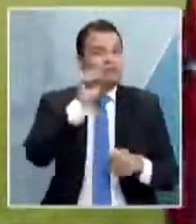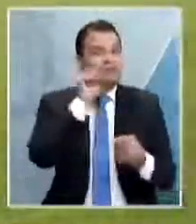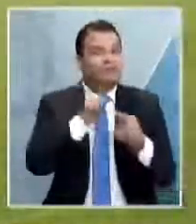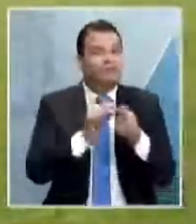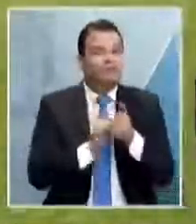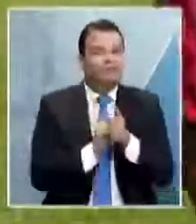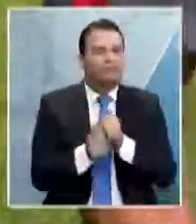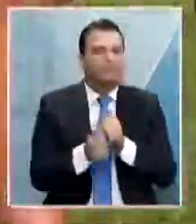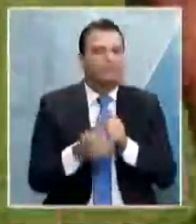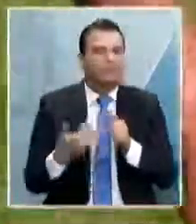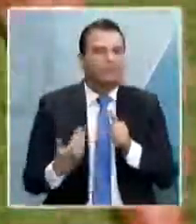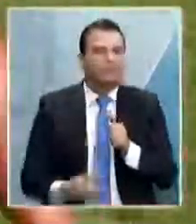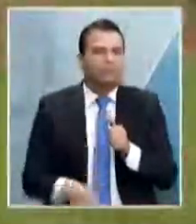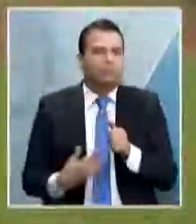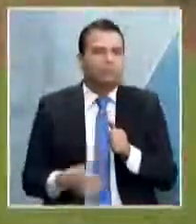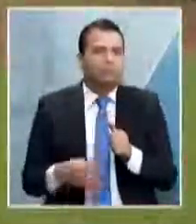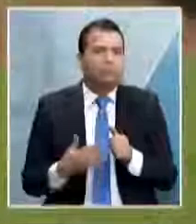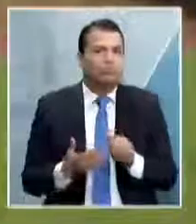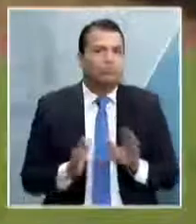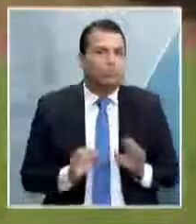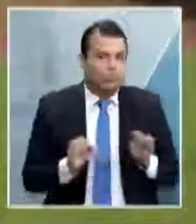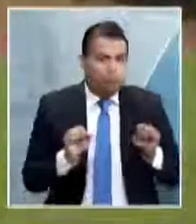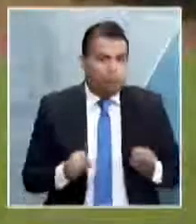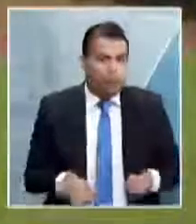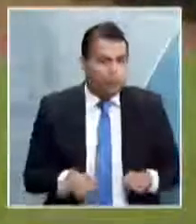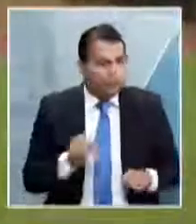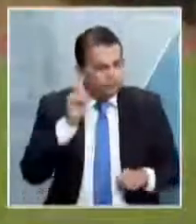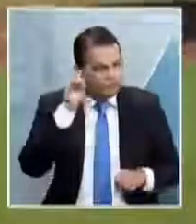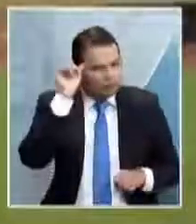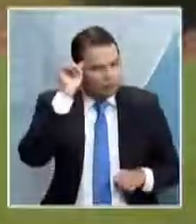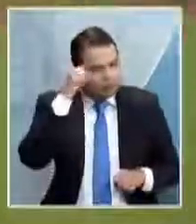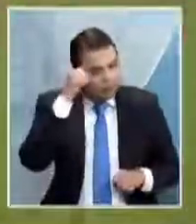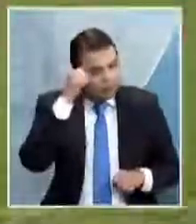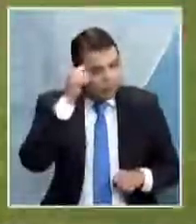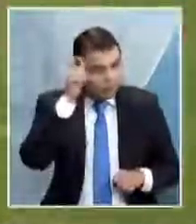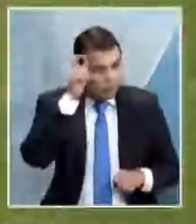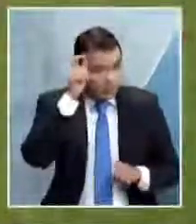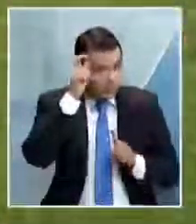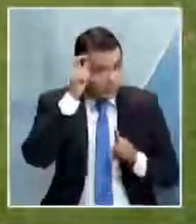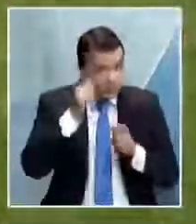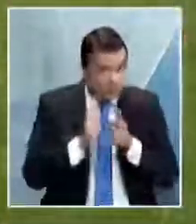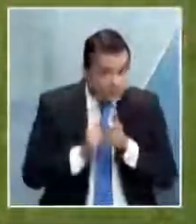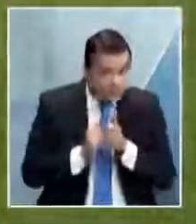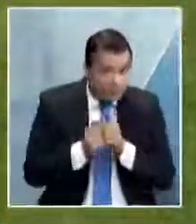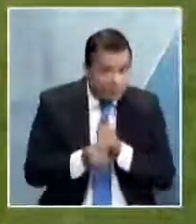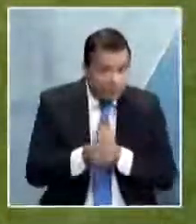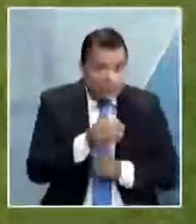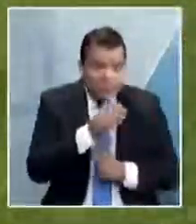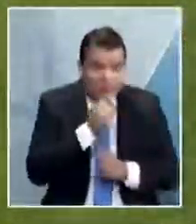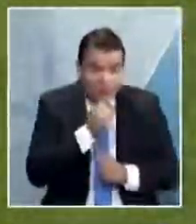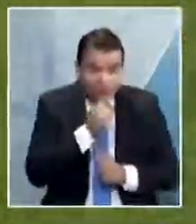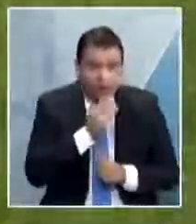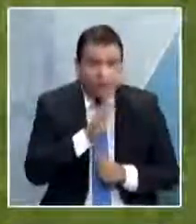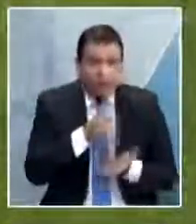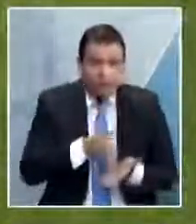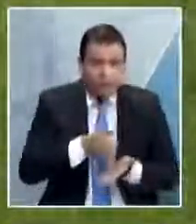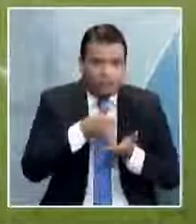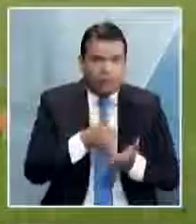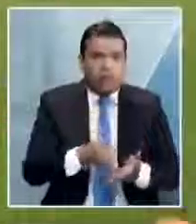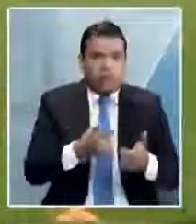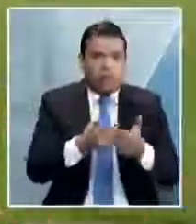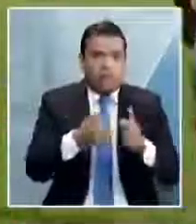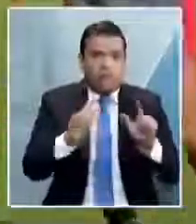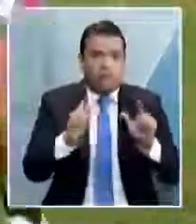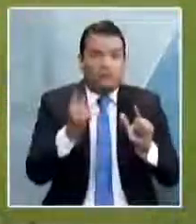tiquete al cuadro escarlata a la siguiente ronda. Recordemos que si América no clasifica a la siguiente ronda de Copa Libertadores,